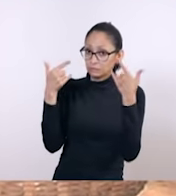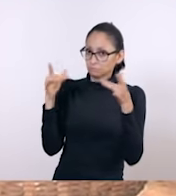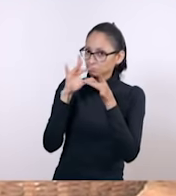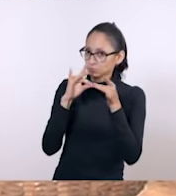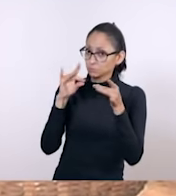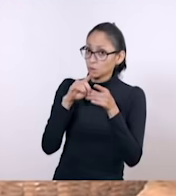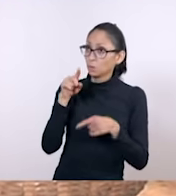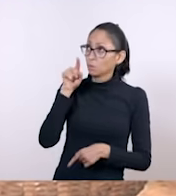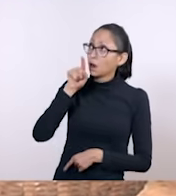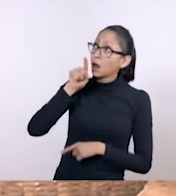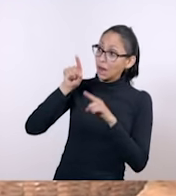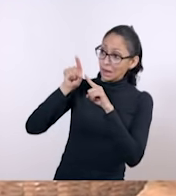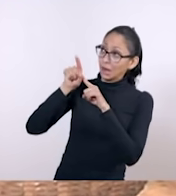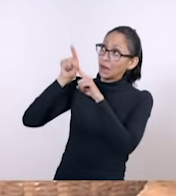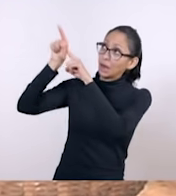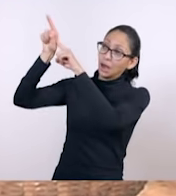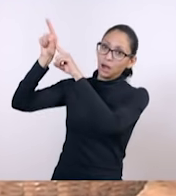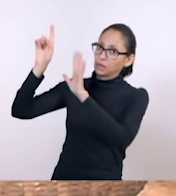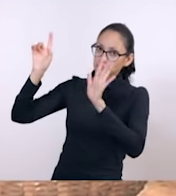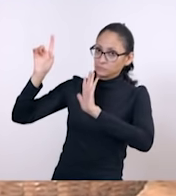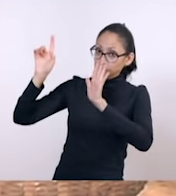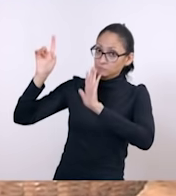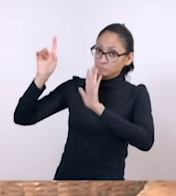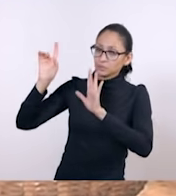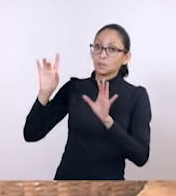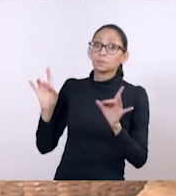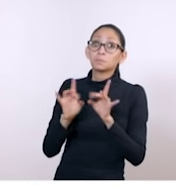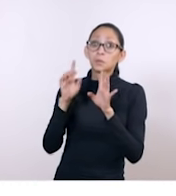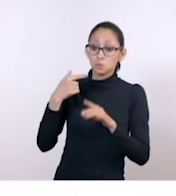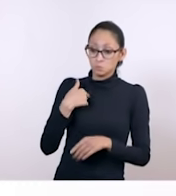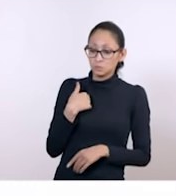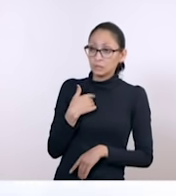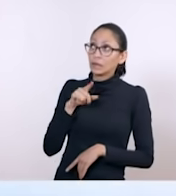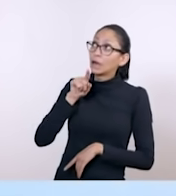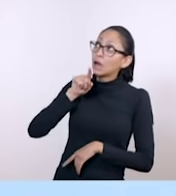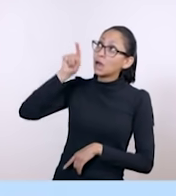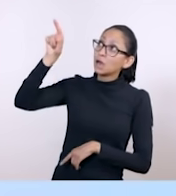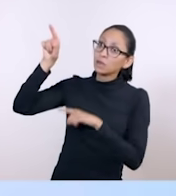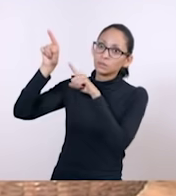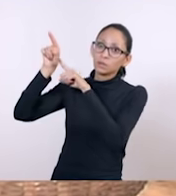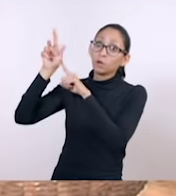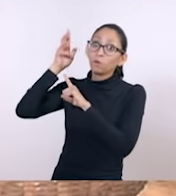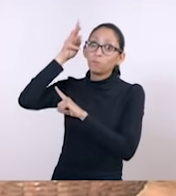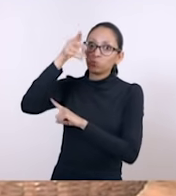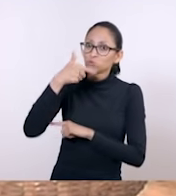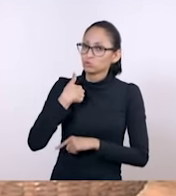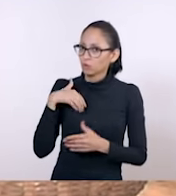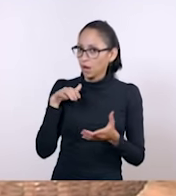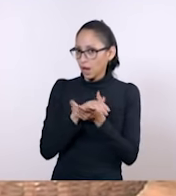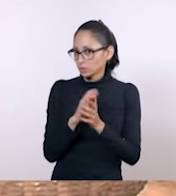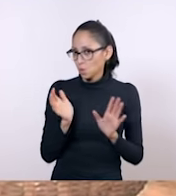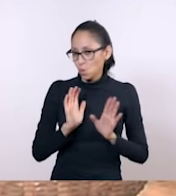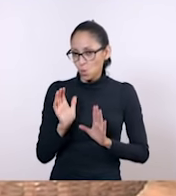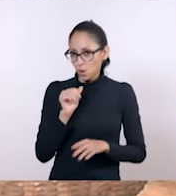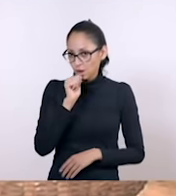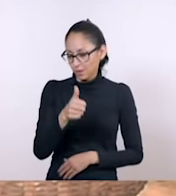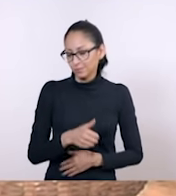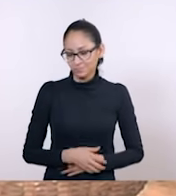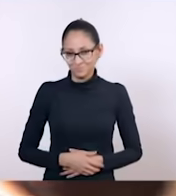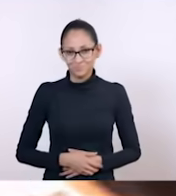no hay que señalar con la mano cuando está volando. Porque el que lo señala nunca se va a casar.